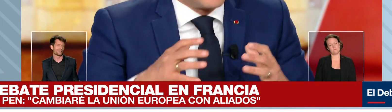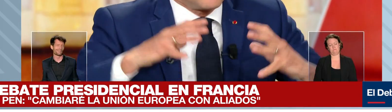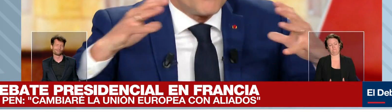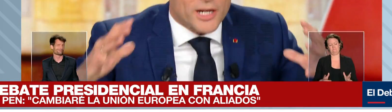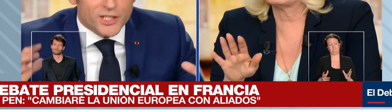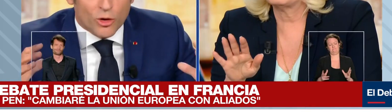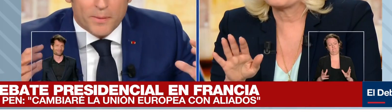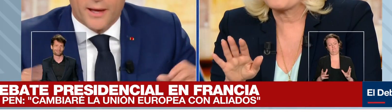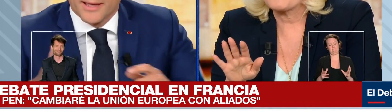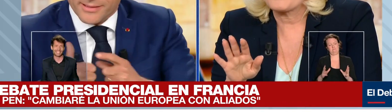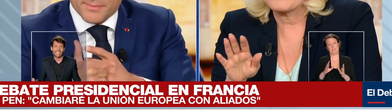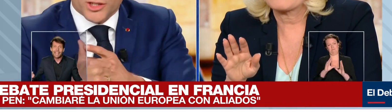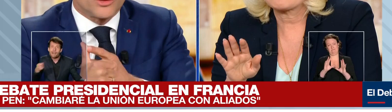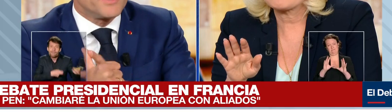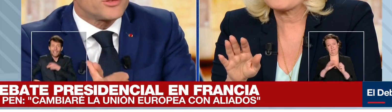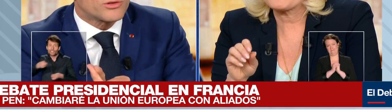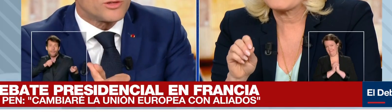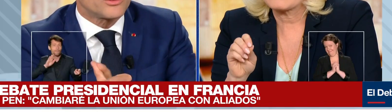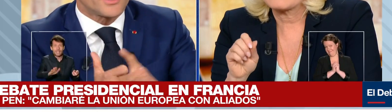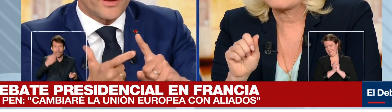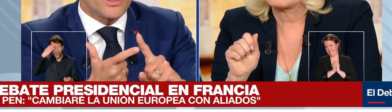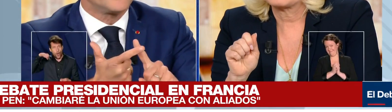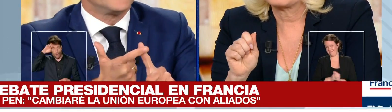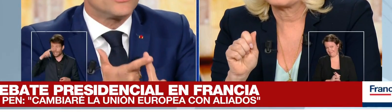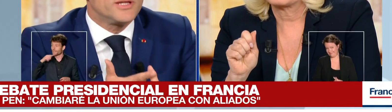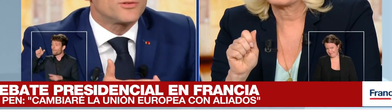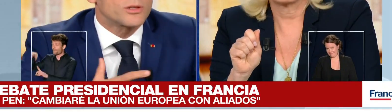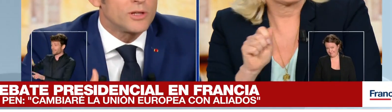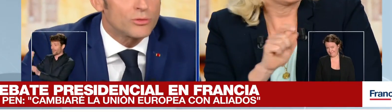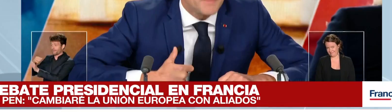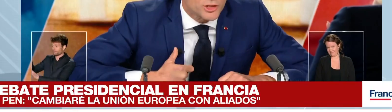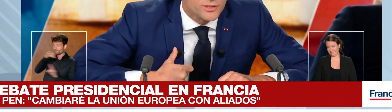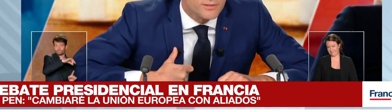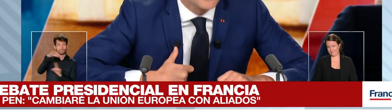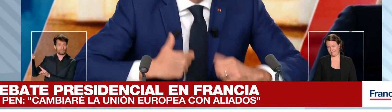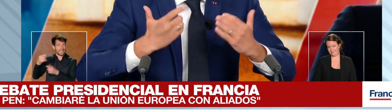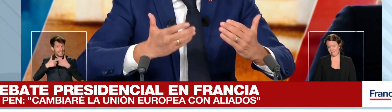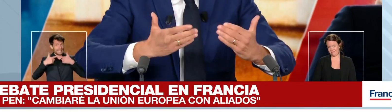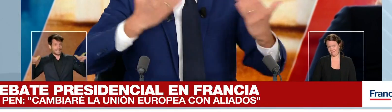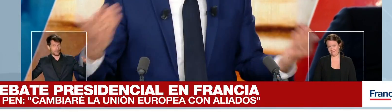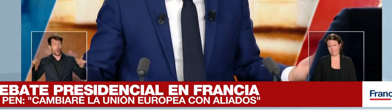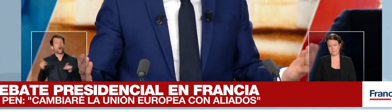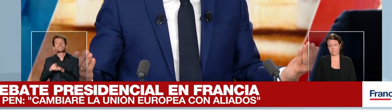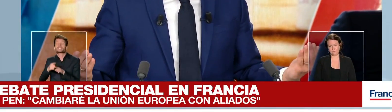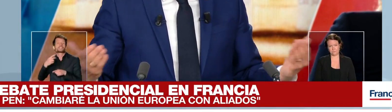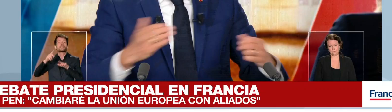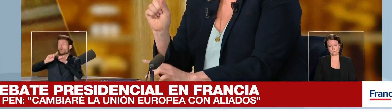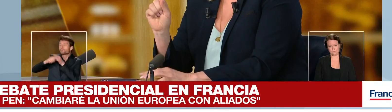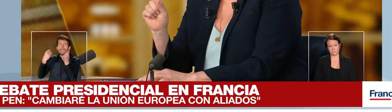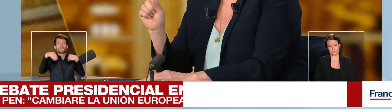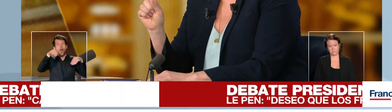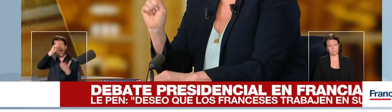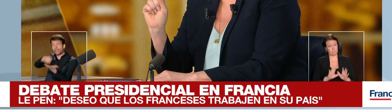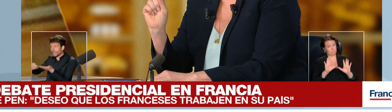pedir? El mercado europeo es un mercado de libre circulación de los trabajadores y de libre circulación de las mercancías, y usted